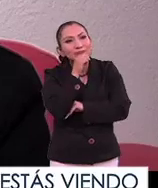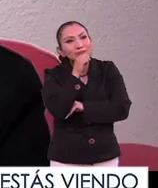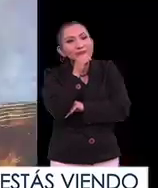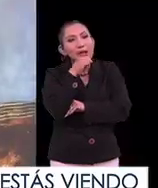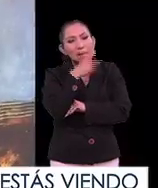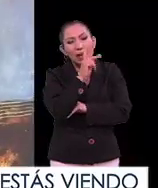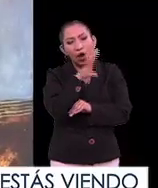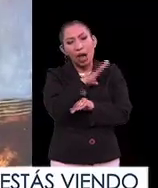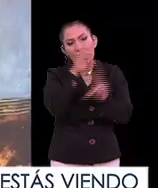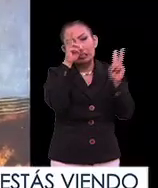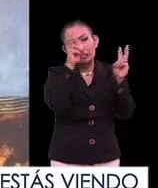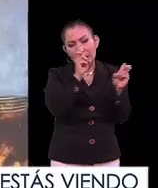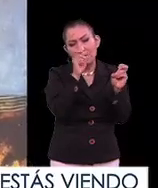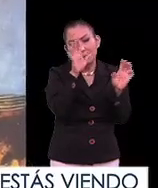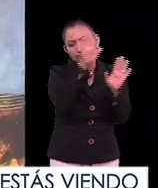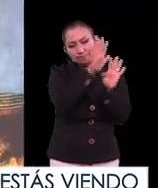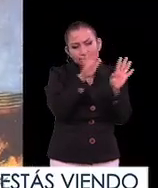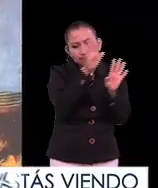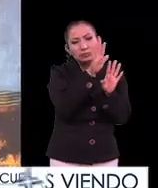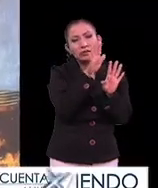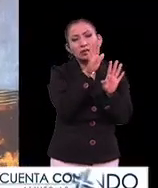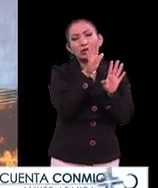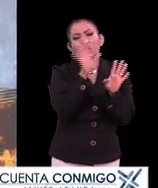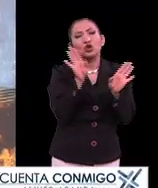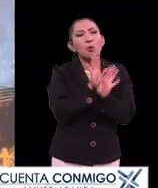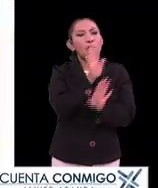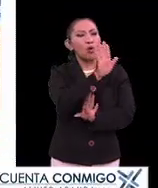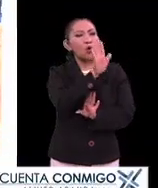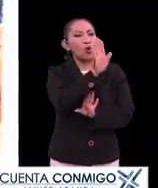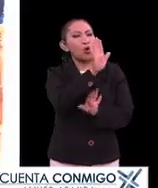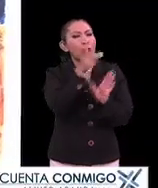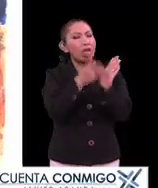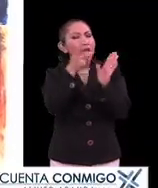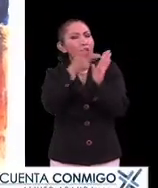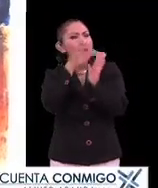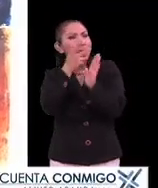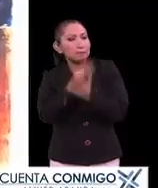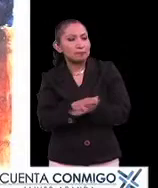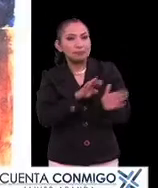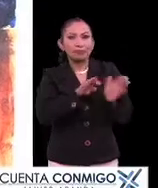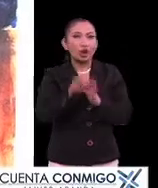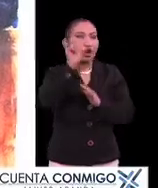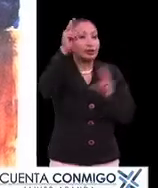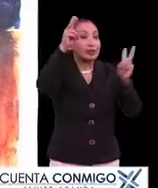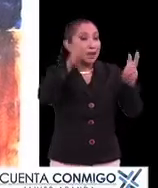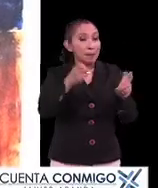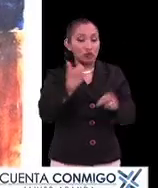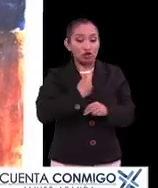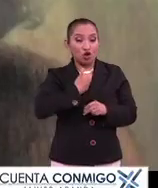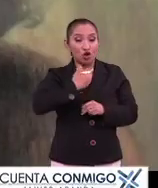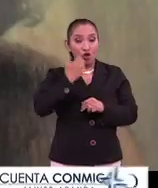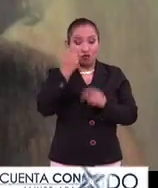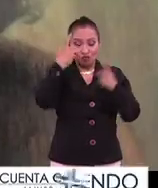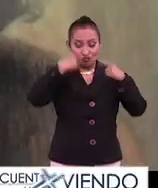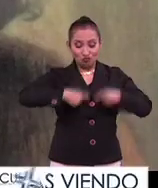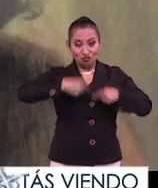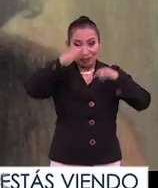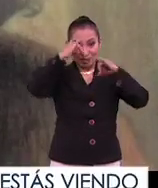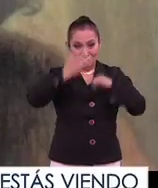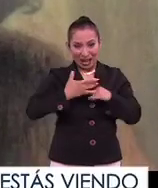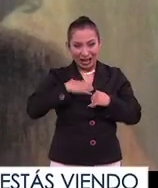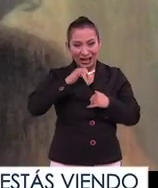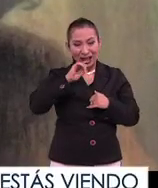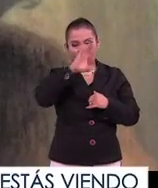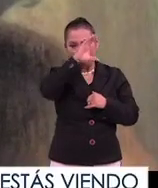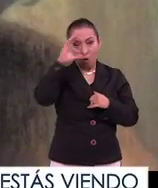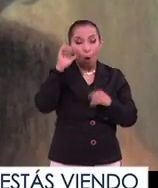sí hay temas estos como recurrentes. El tema del autorretrato también, ¿no? Que